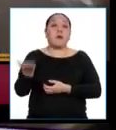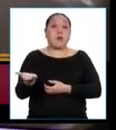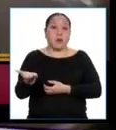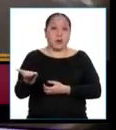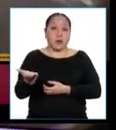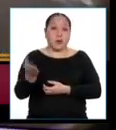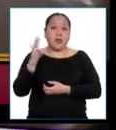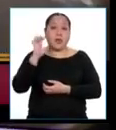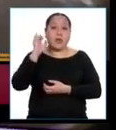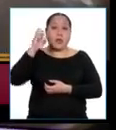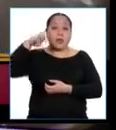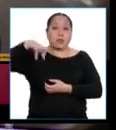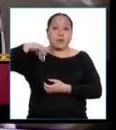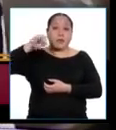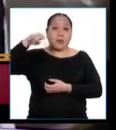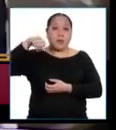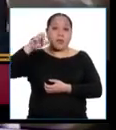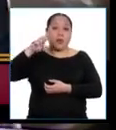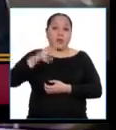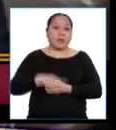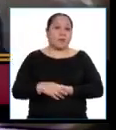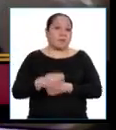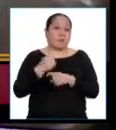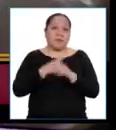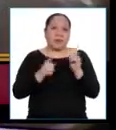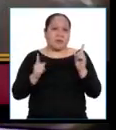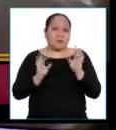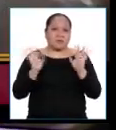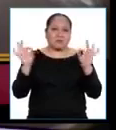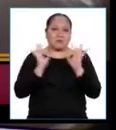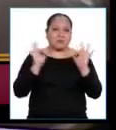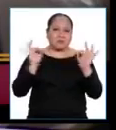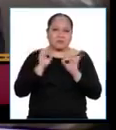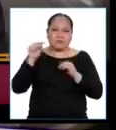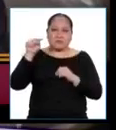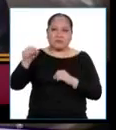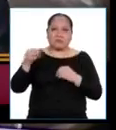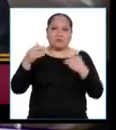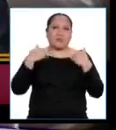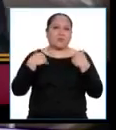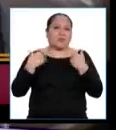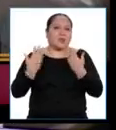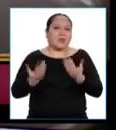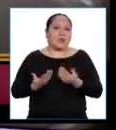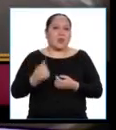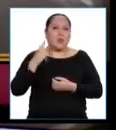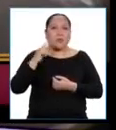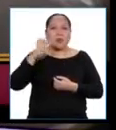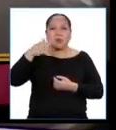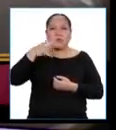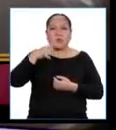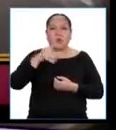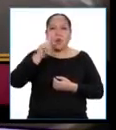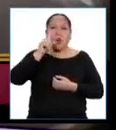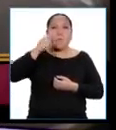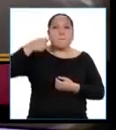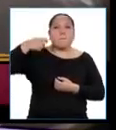el Espinar. Pero se ha acumulado que actualmente tienen un promedio de